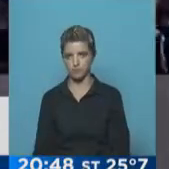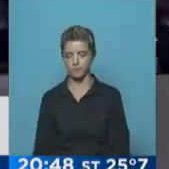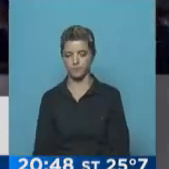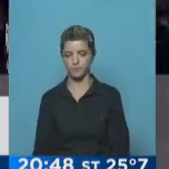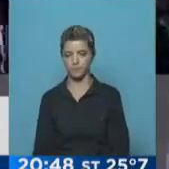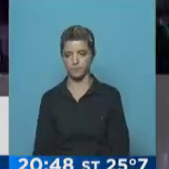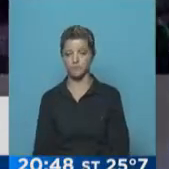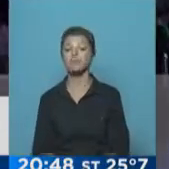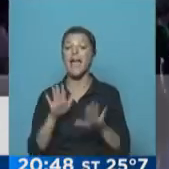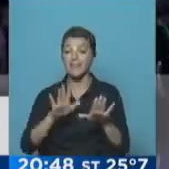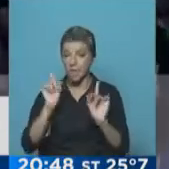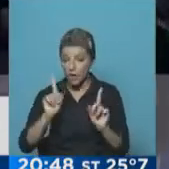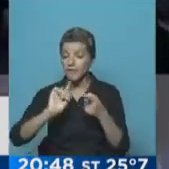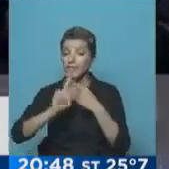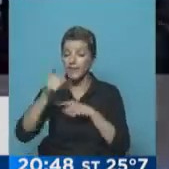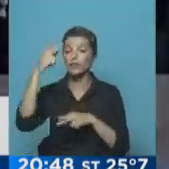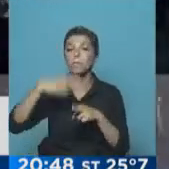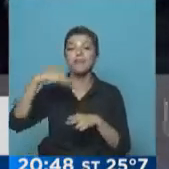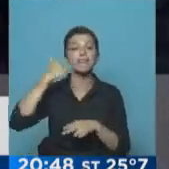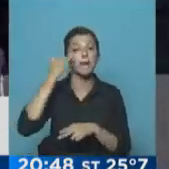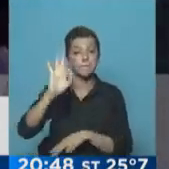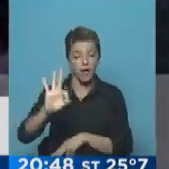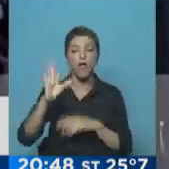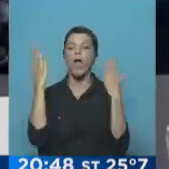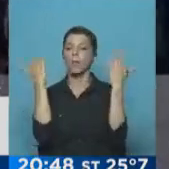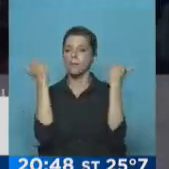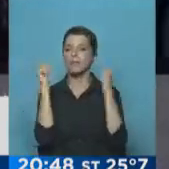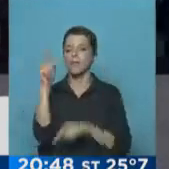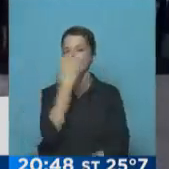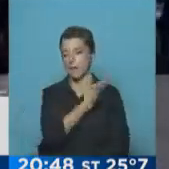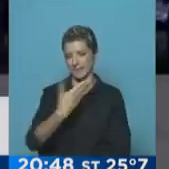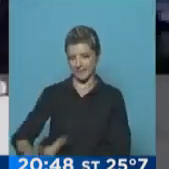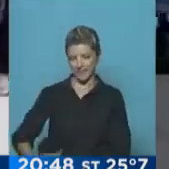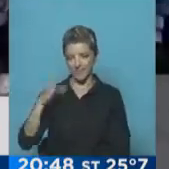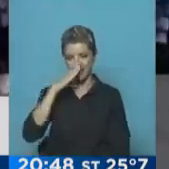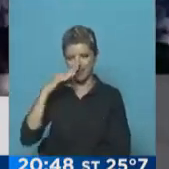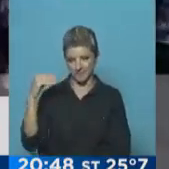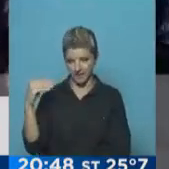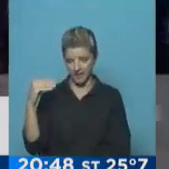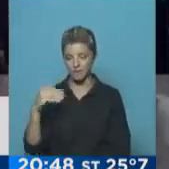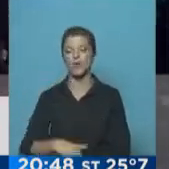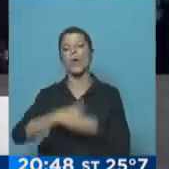Esto es lo que está ocurriendo ahora en la Plaza de Mayo con la despedida de Cristina Fernández del Poder Ejecutivo Nacional, este último acto.